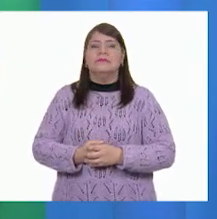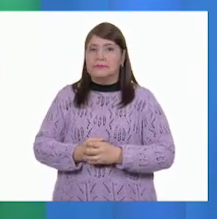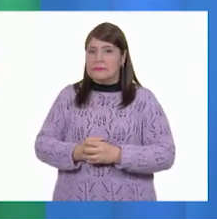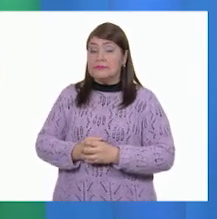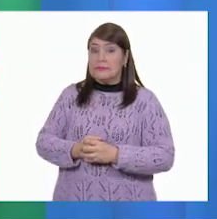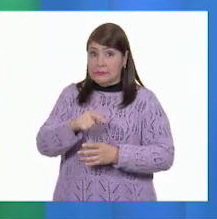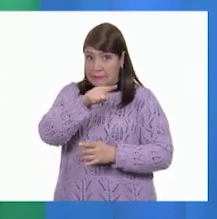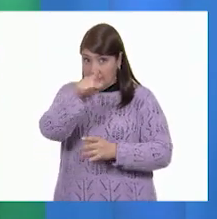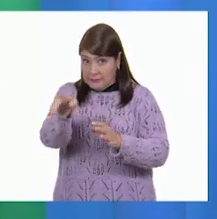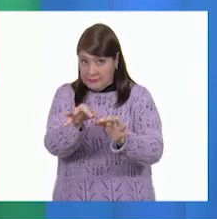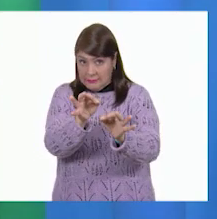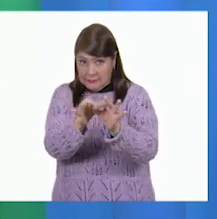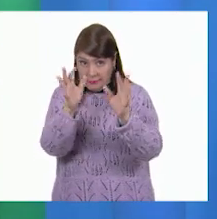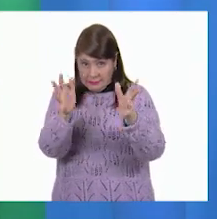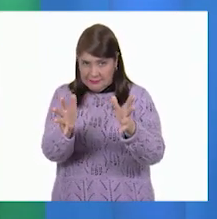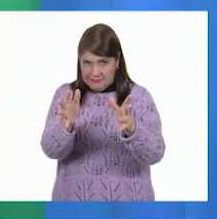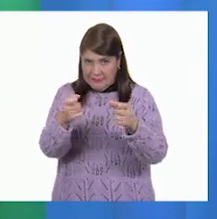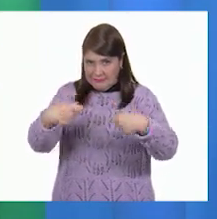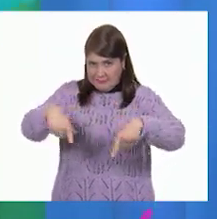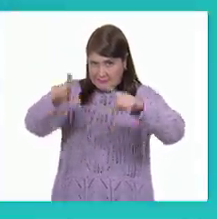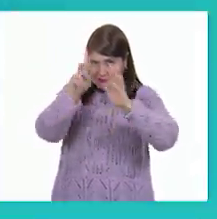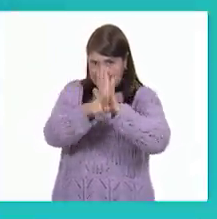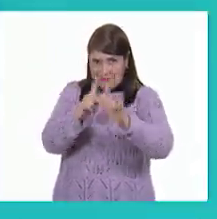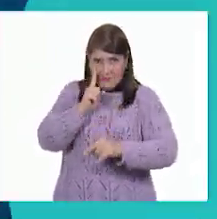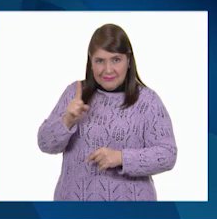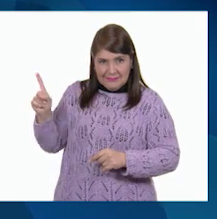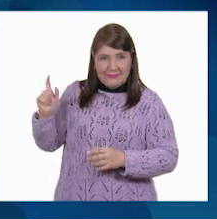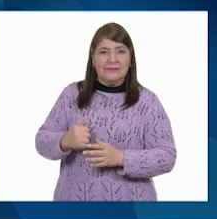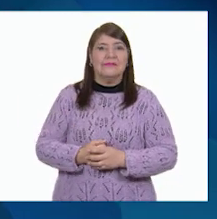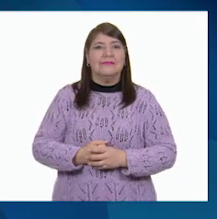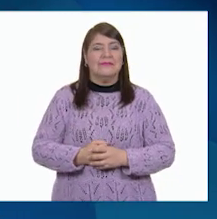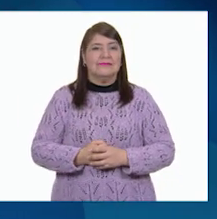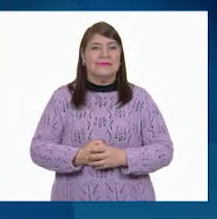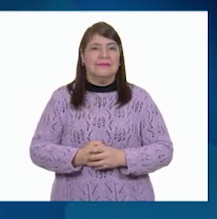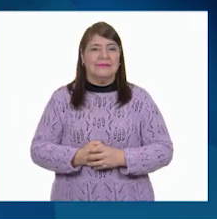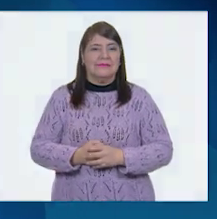¿En casa ya están listos? ¡Corre video!